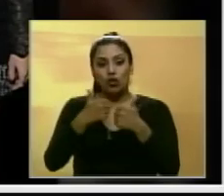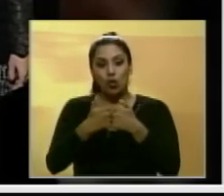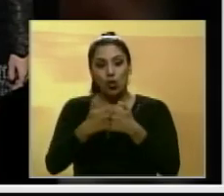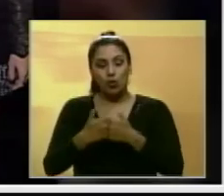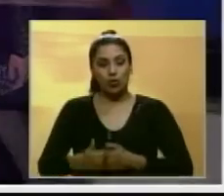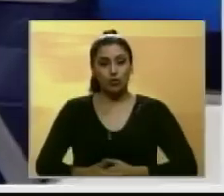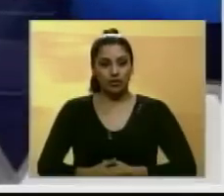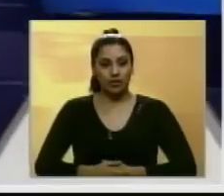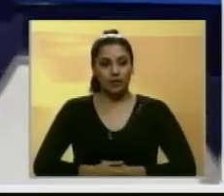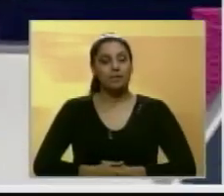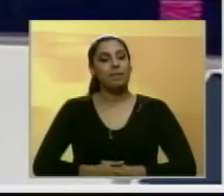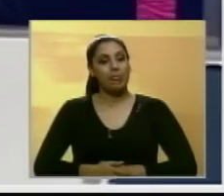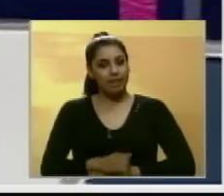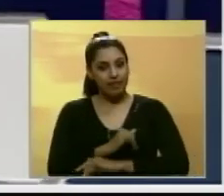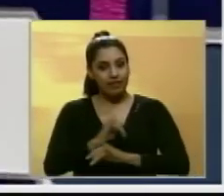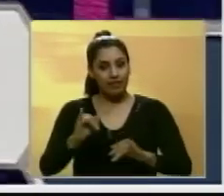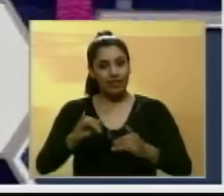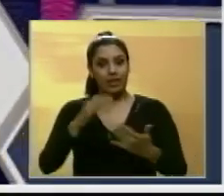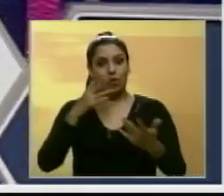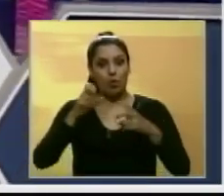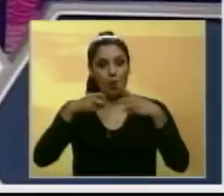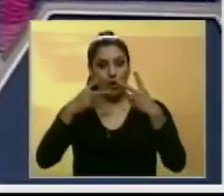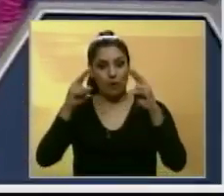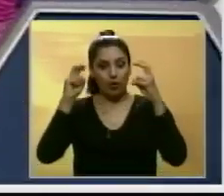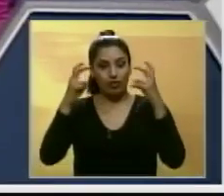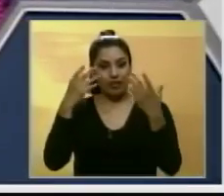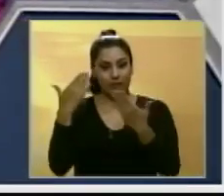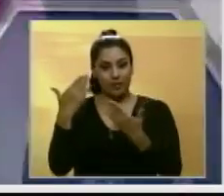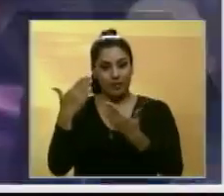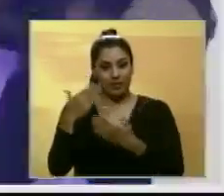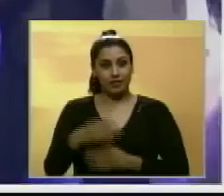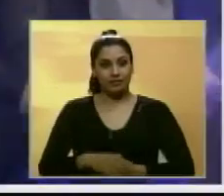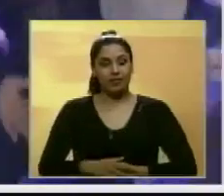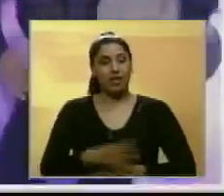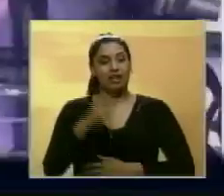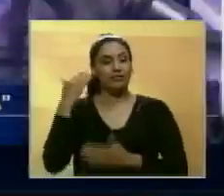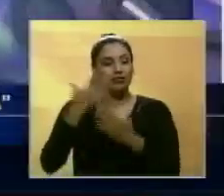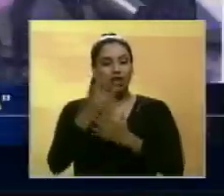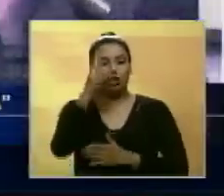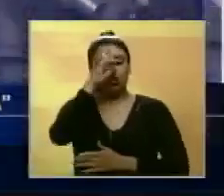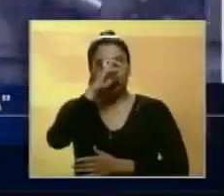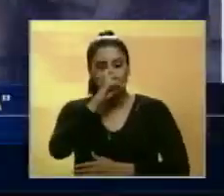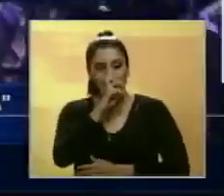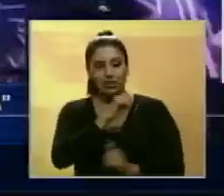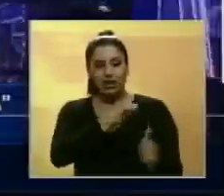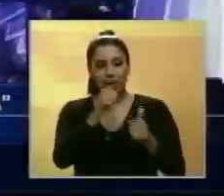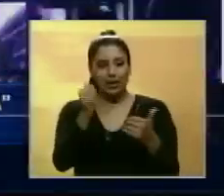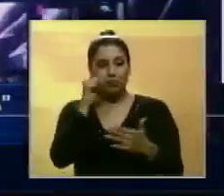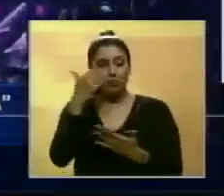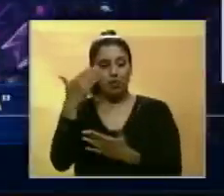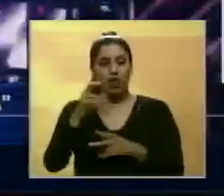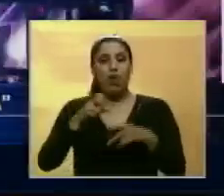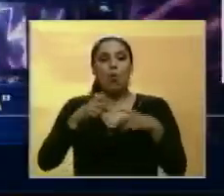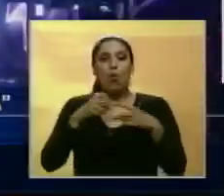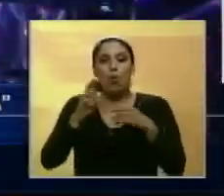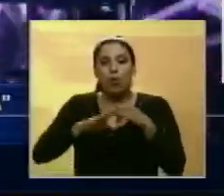relación. Y cerramos con Jennifer López y su nuevo tema promocional. Han pasado 2 años desde que J.Lo publicara su último álbum de